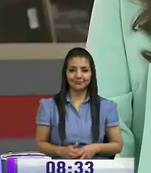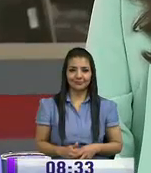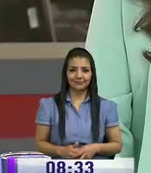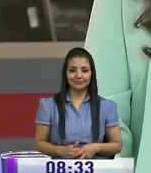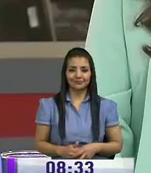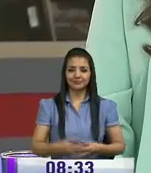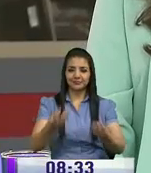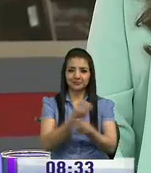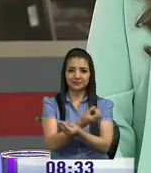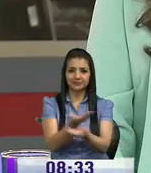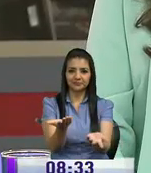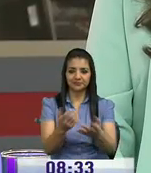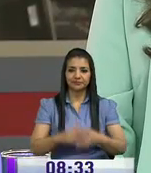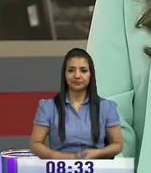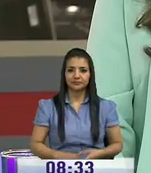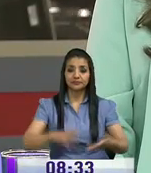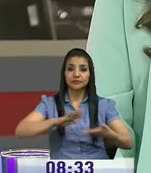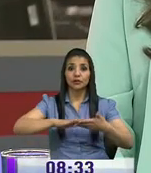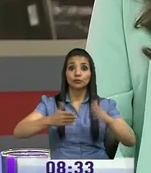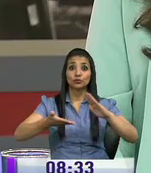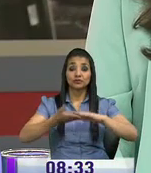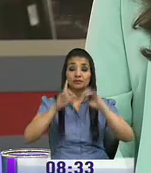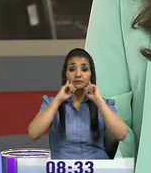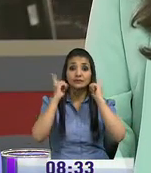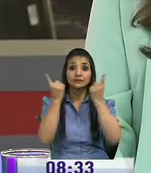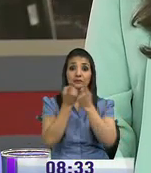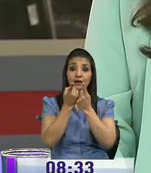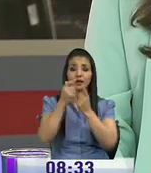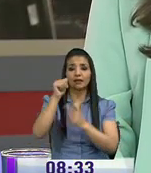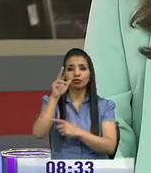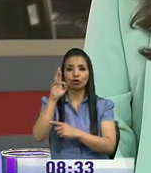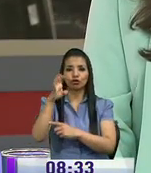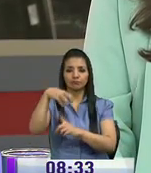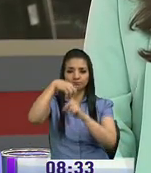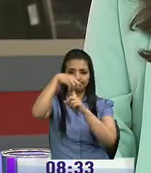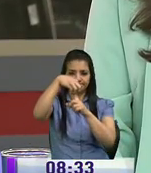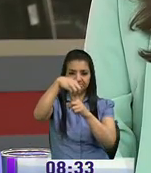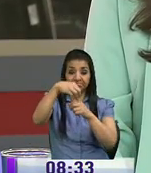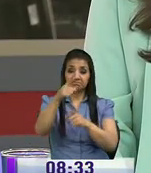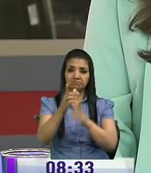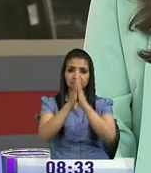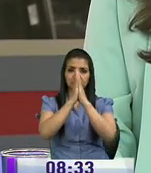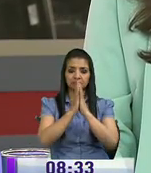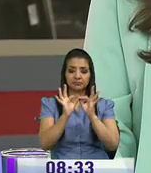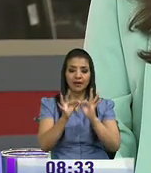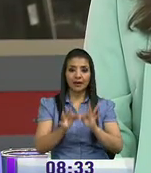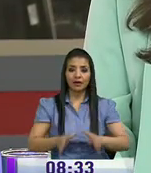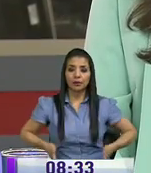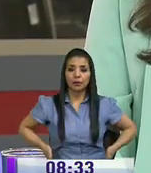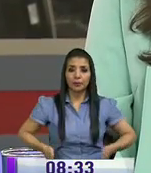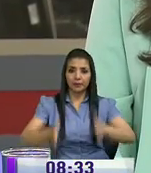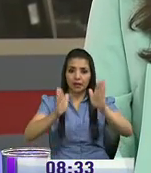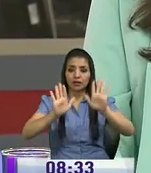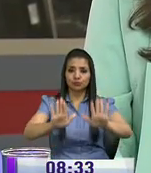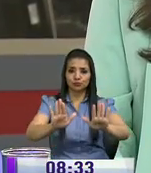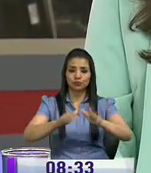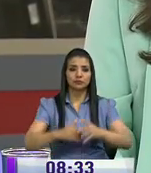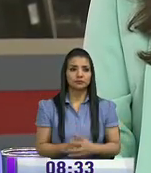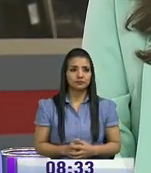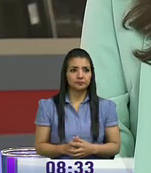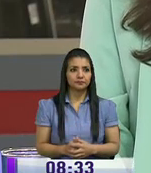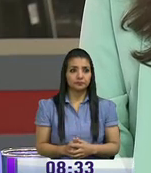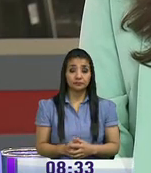Les contamos que la comunidad de San Antonio de Pichincha solicita a las autoridades competentes el arreglo de una de las vías de la zona, que